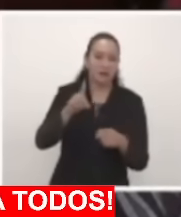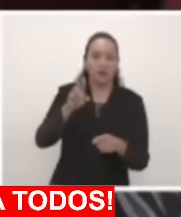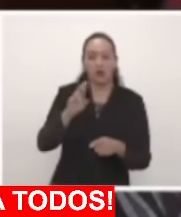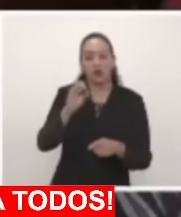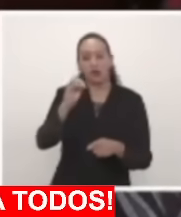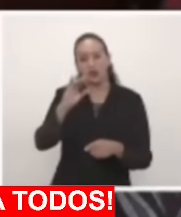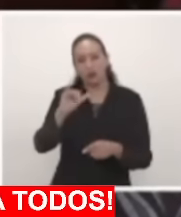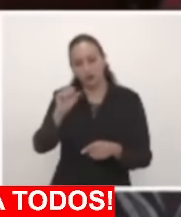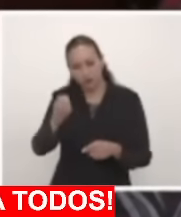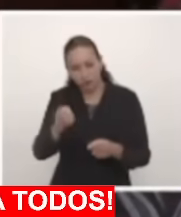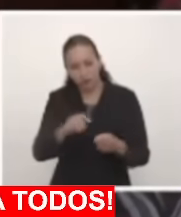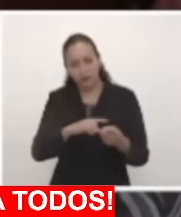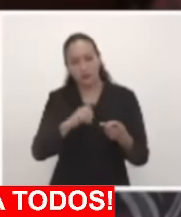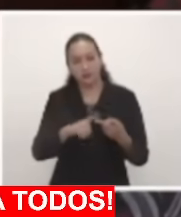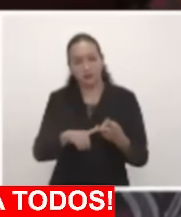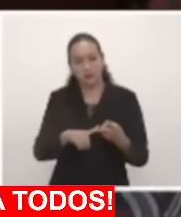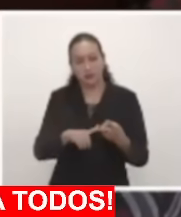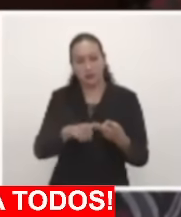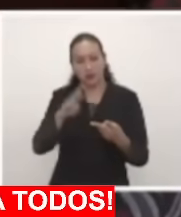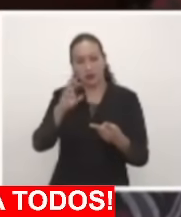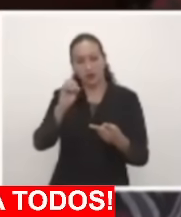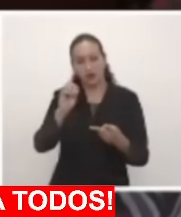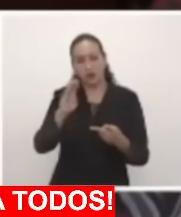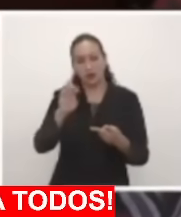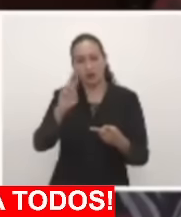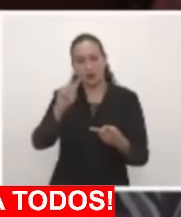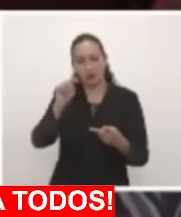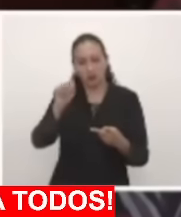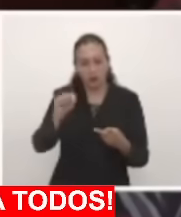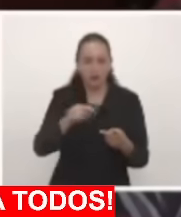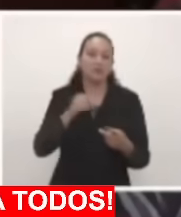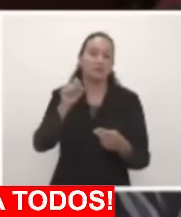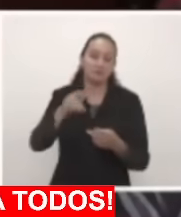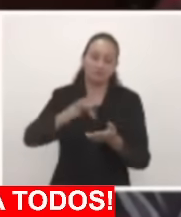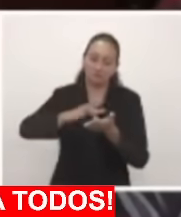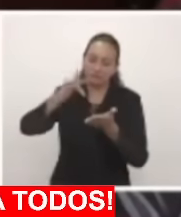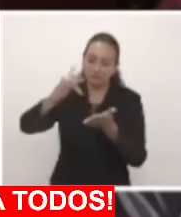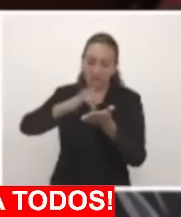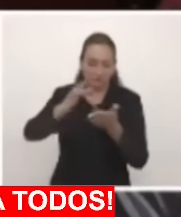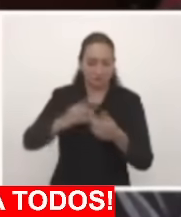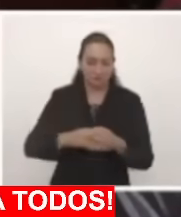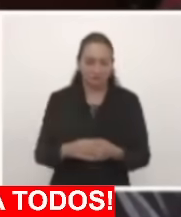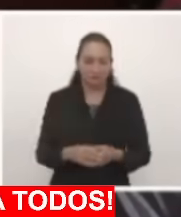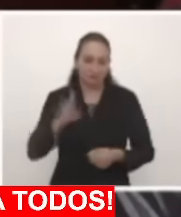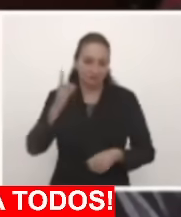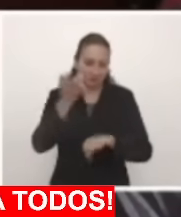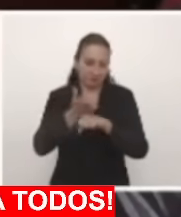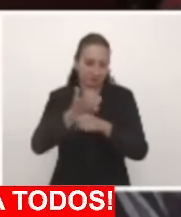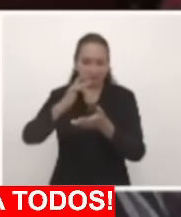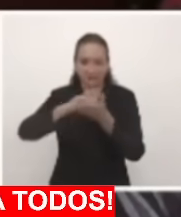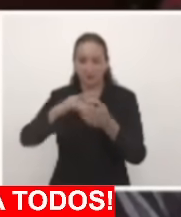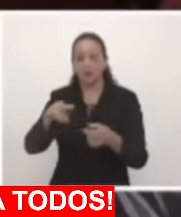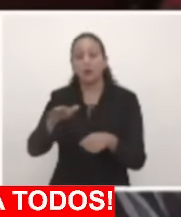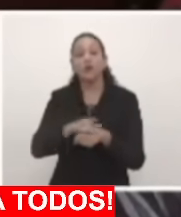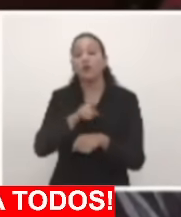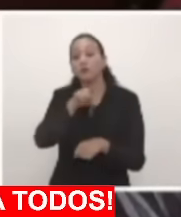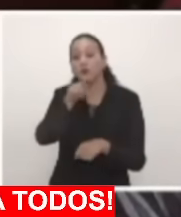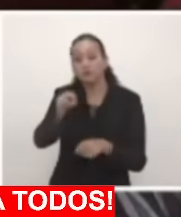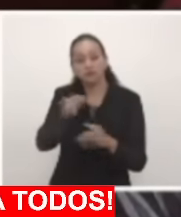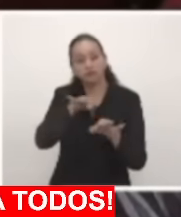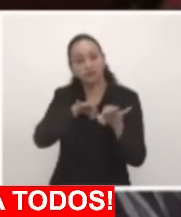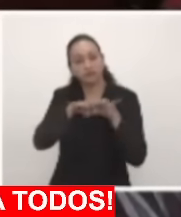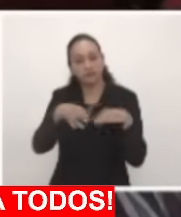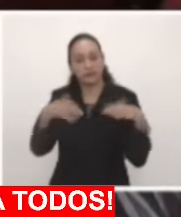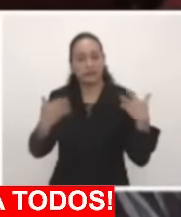Rocío y también a Robert de los marshals les damos las gracias por todo el trabajo que hacen ustedes con